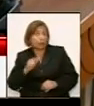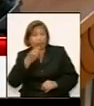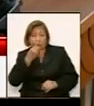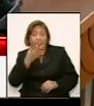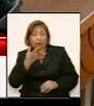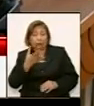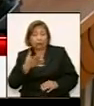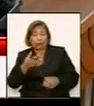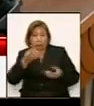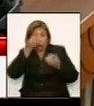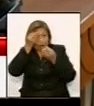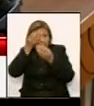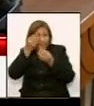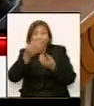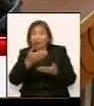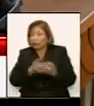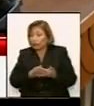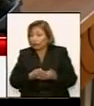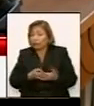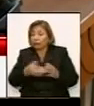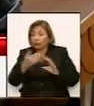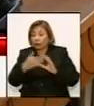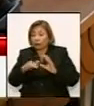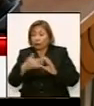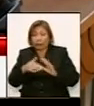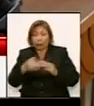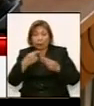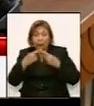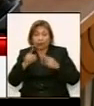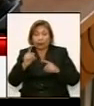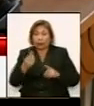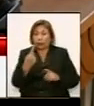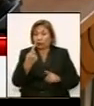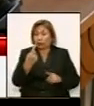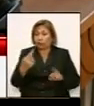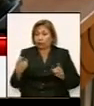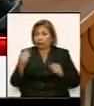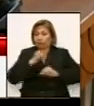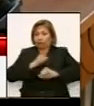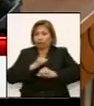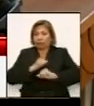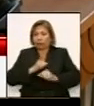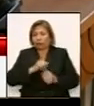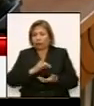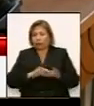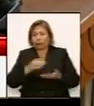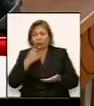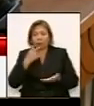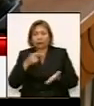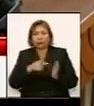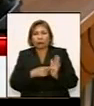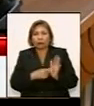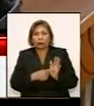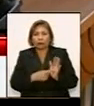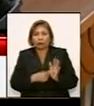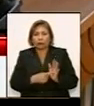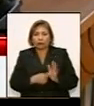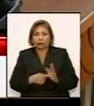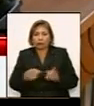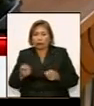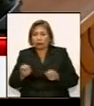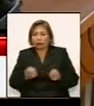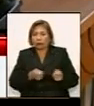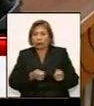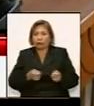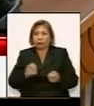noticia, es una oportunidad, porque sabemos que la plataforma es en algún sentido la primera línea de defensa y nos indica que las personas están tomando el control de la